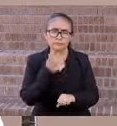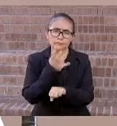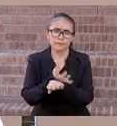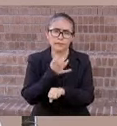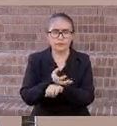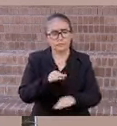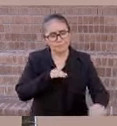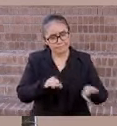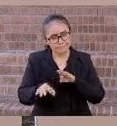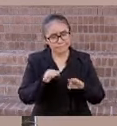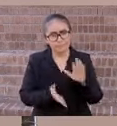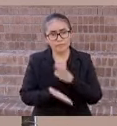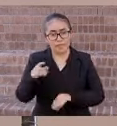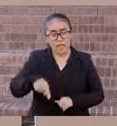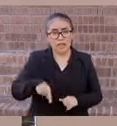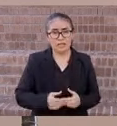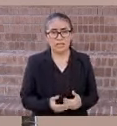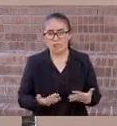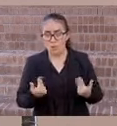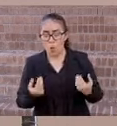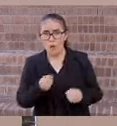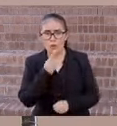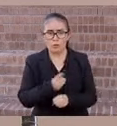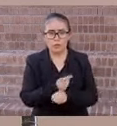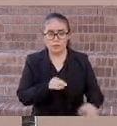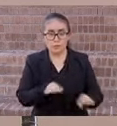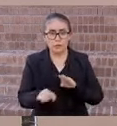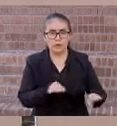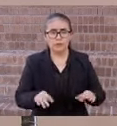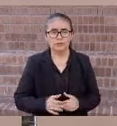eeuu porque aquí no había oportunidades